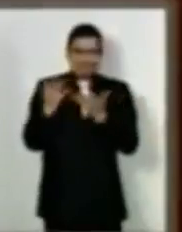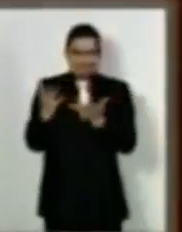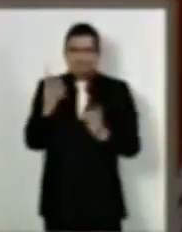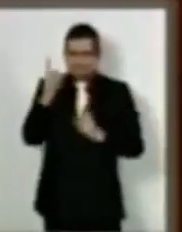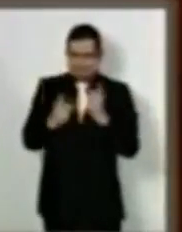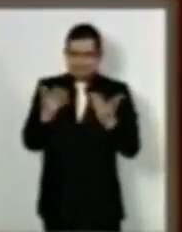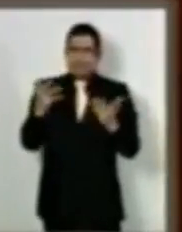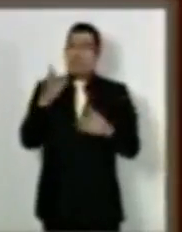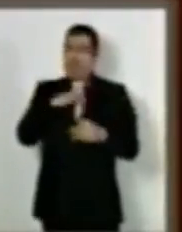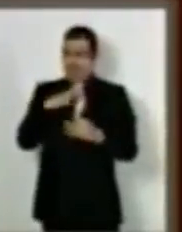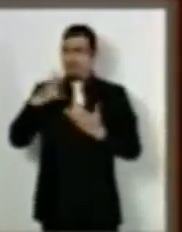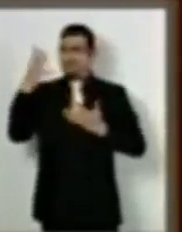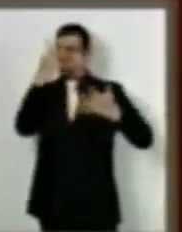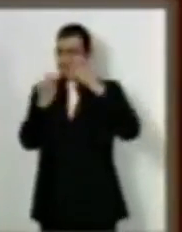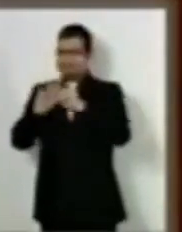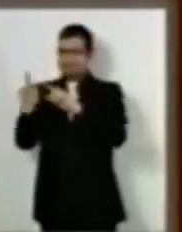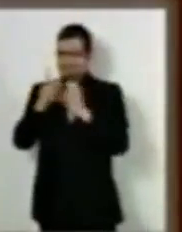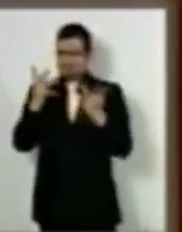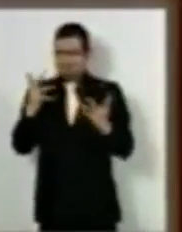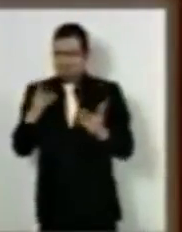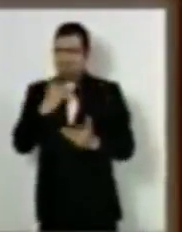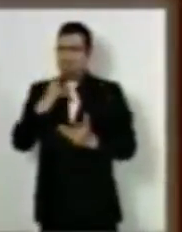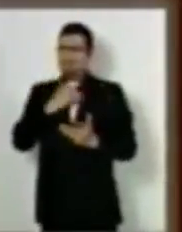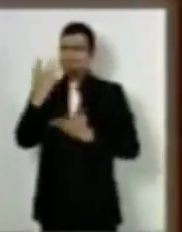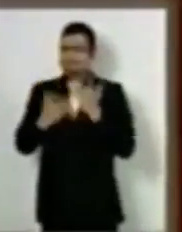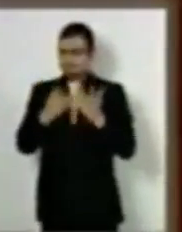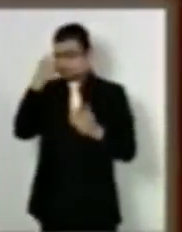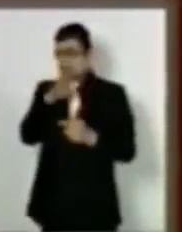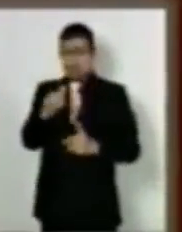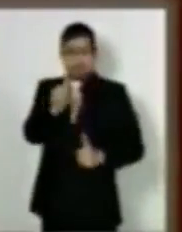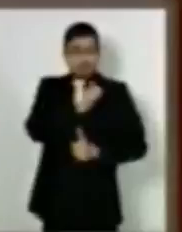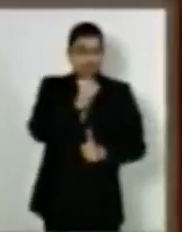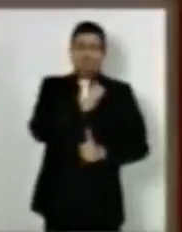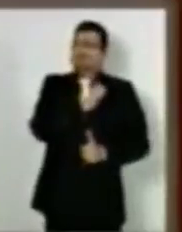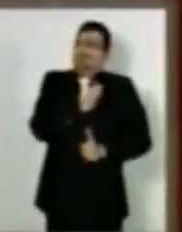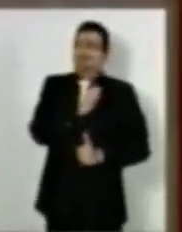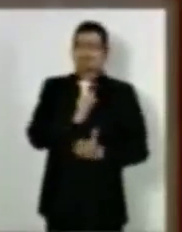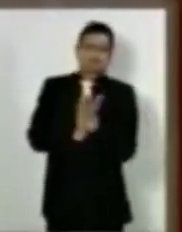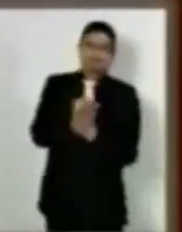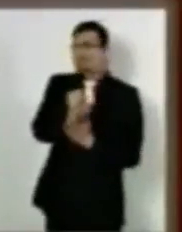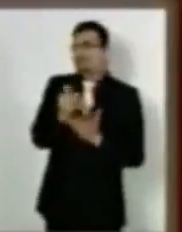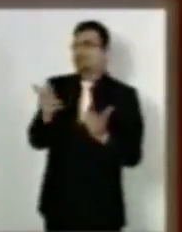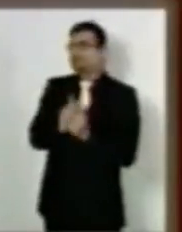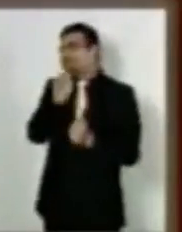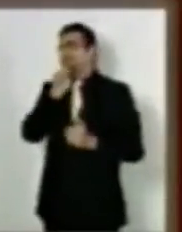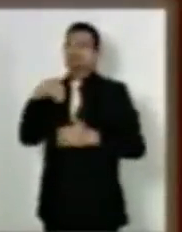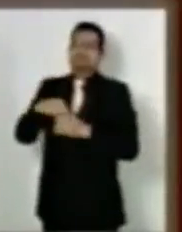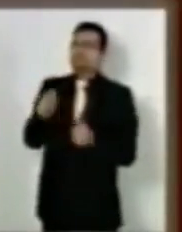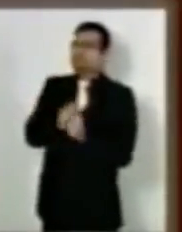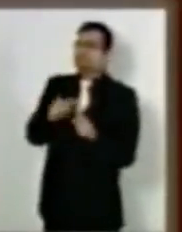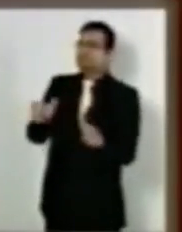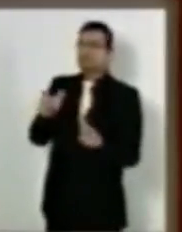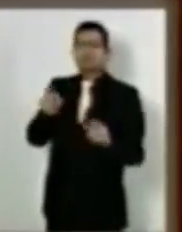cual provocaría confusión y daría pie para que las Fuerzas Armadas actúen con discrecionalidad